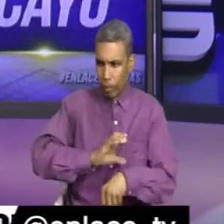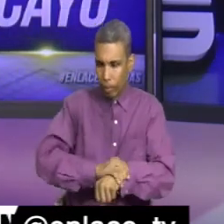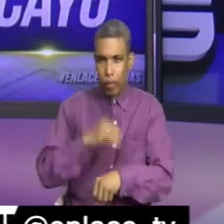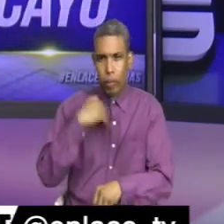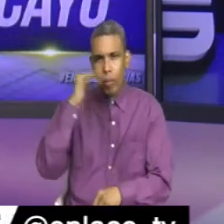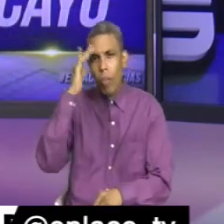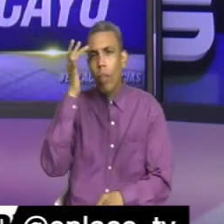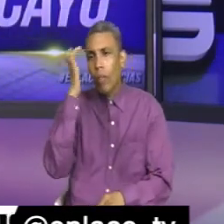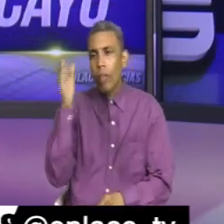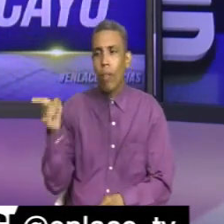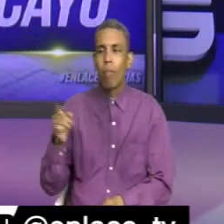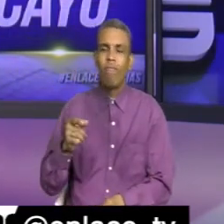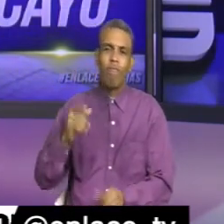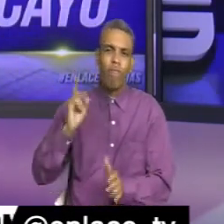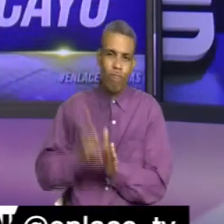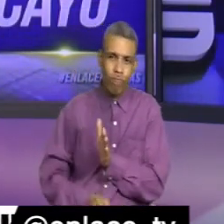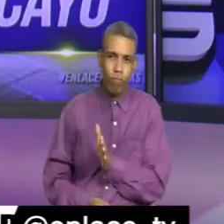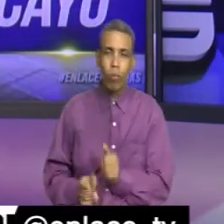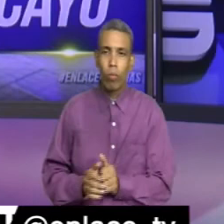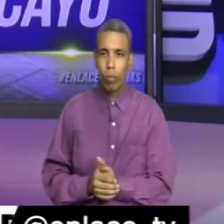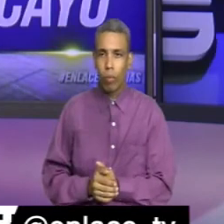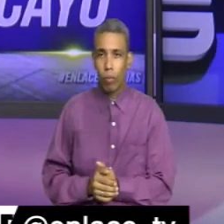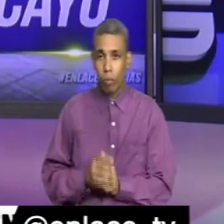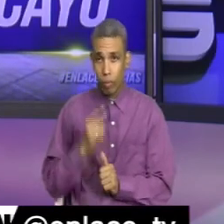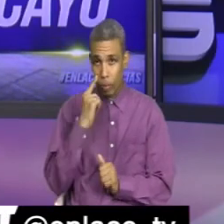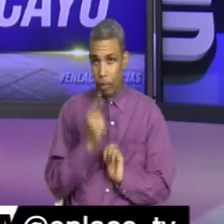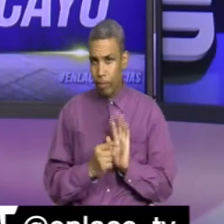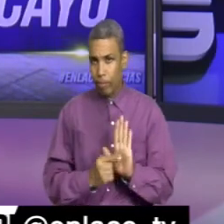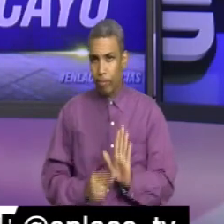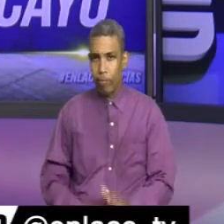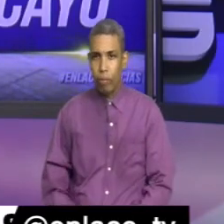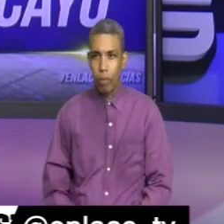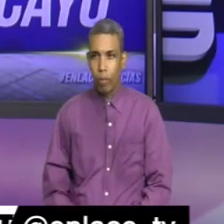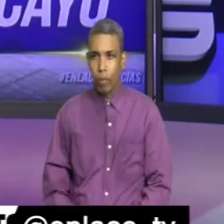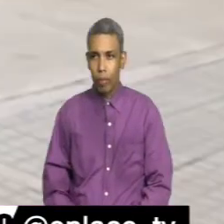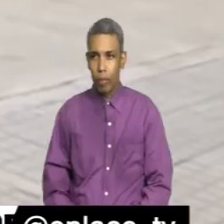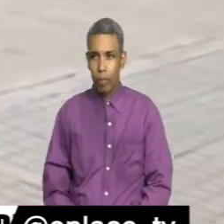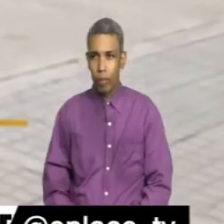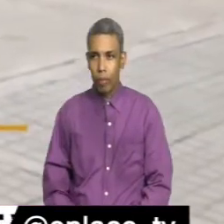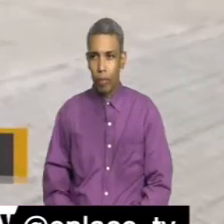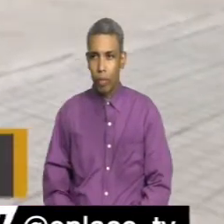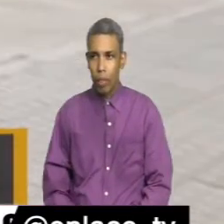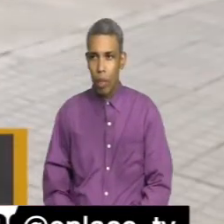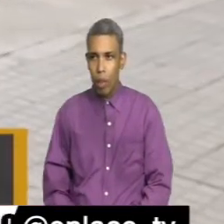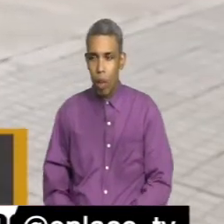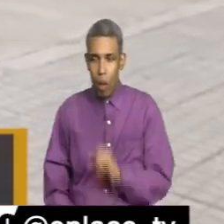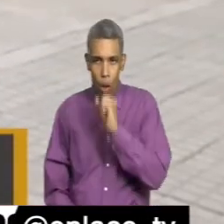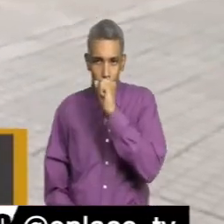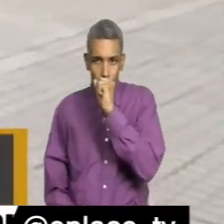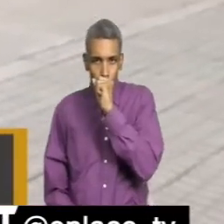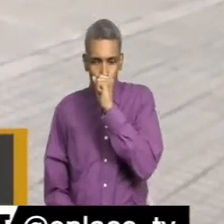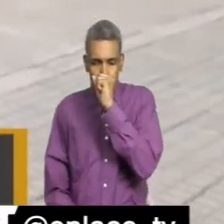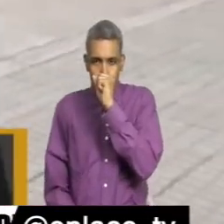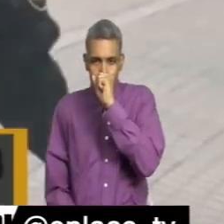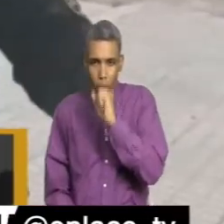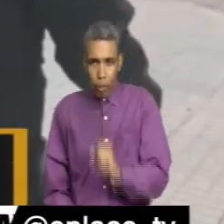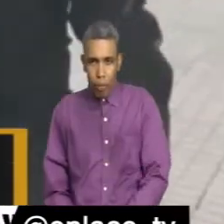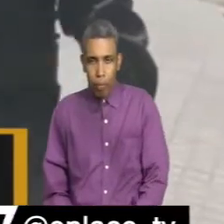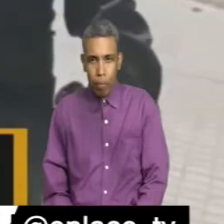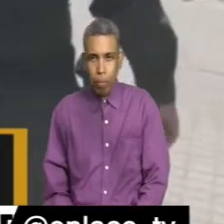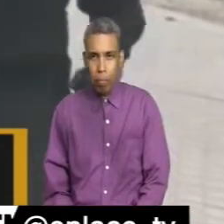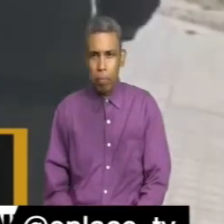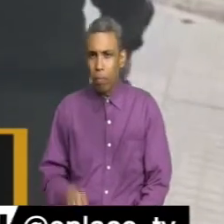El detenido cayó en medio de un procedimiento policial. Ese sujeto fue detenido en medio de un operativo de registro y